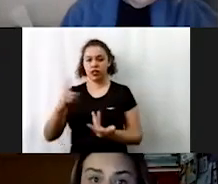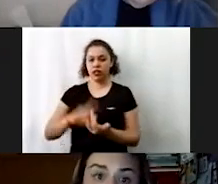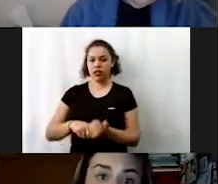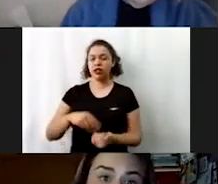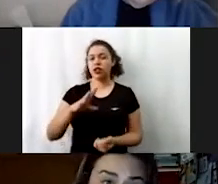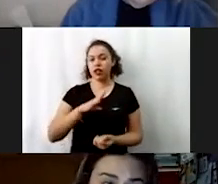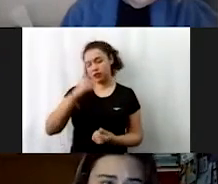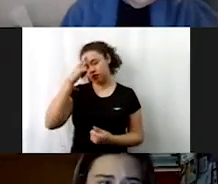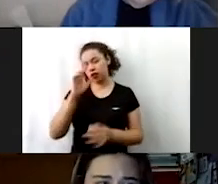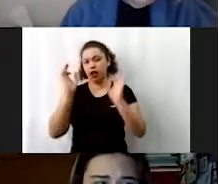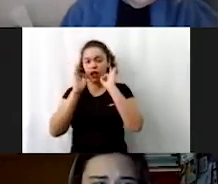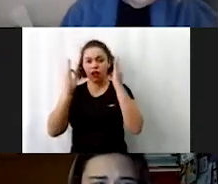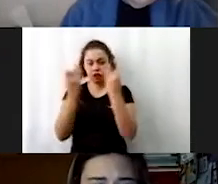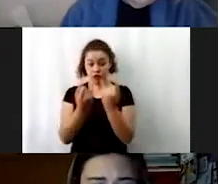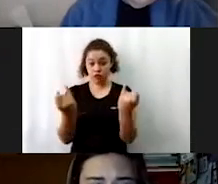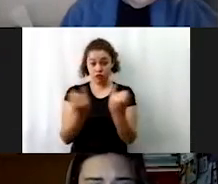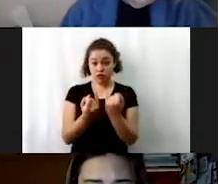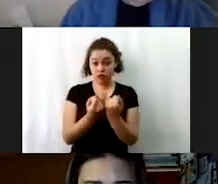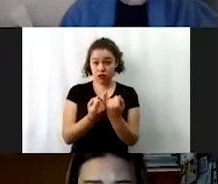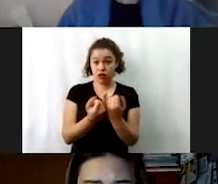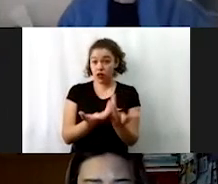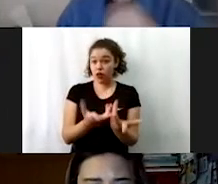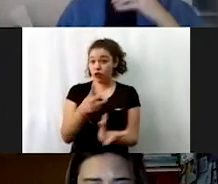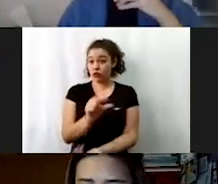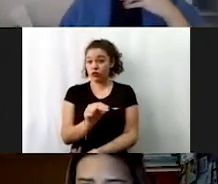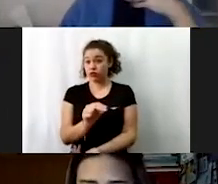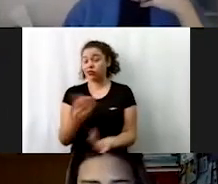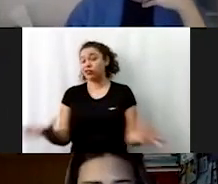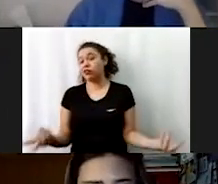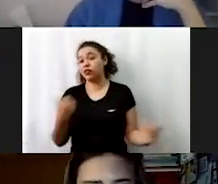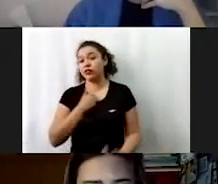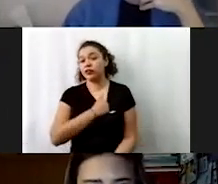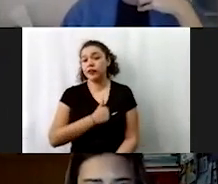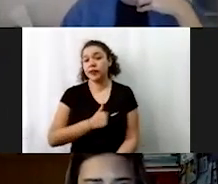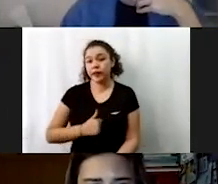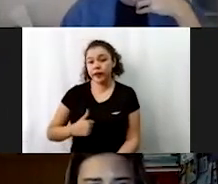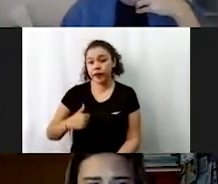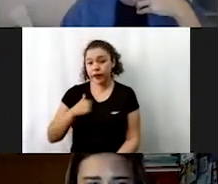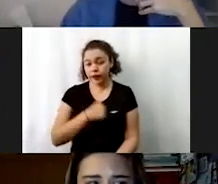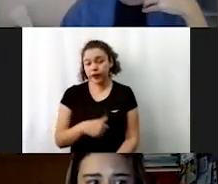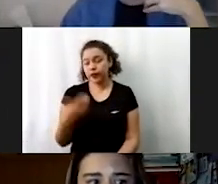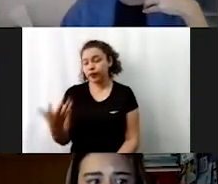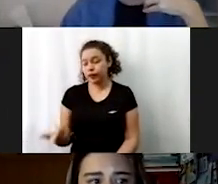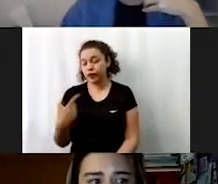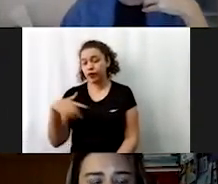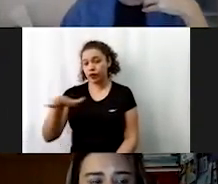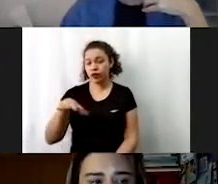que yo o no. Y desgraciadamente, les digo yo que también he trabajado en sociedad civil en